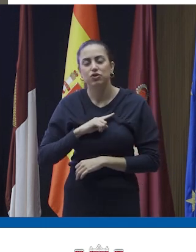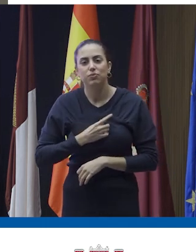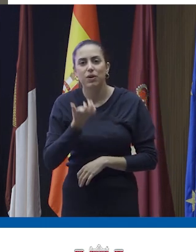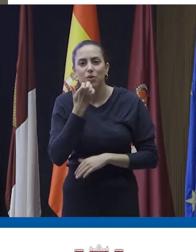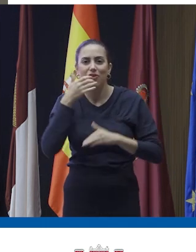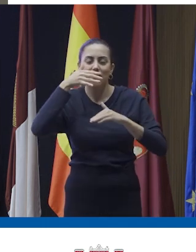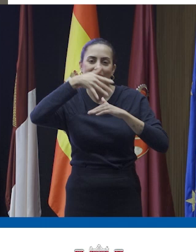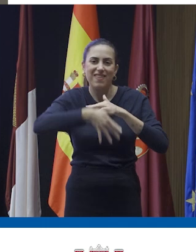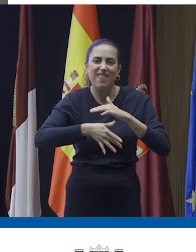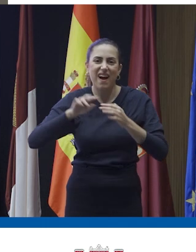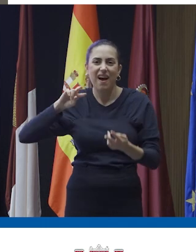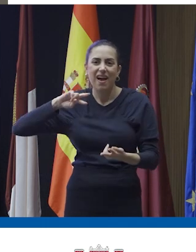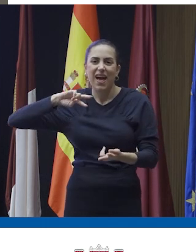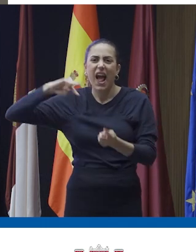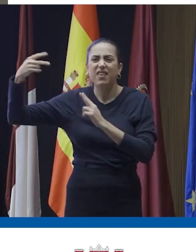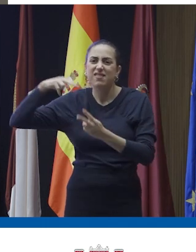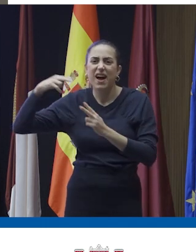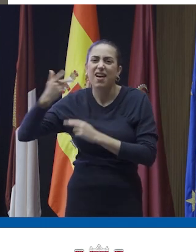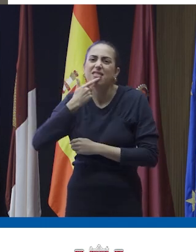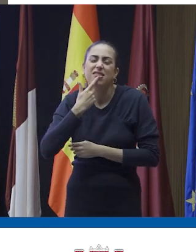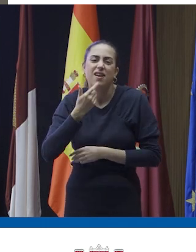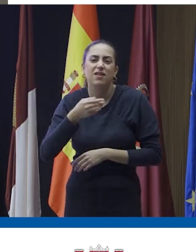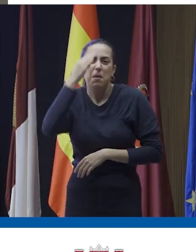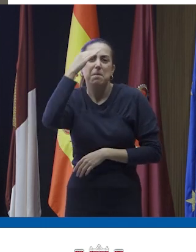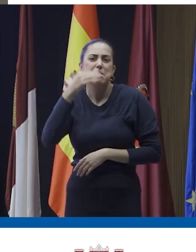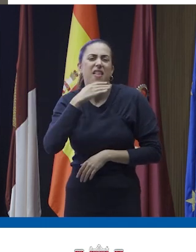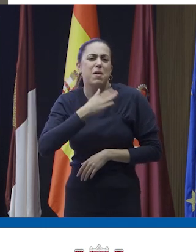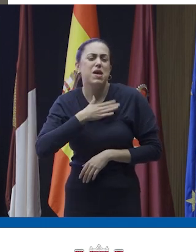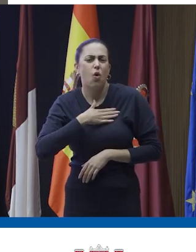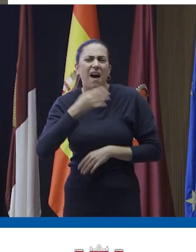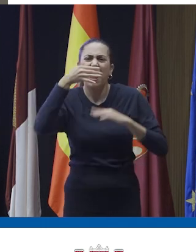son hereditarias, mi padre tenía cataratas, con 80